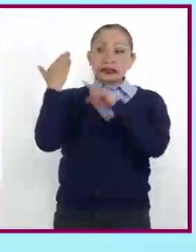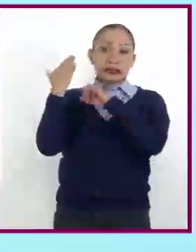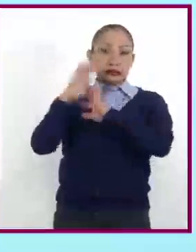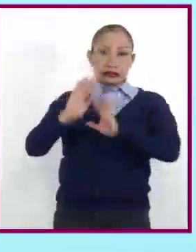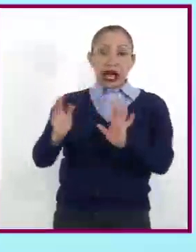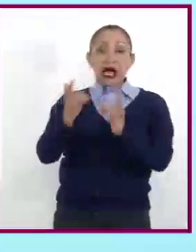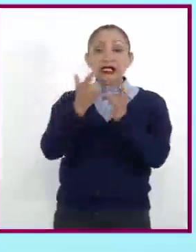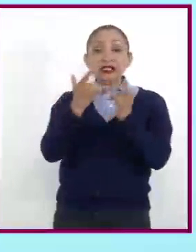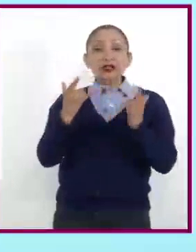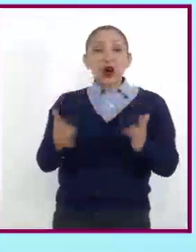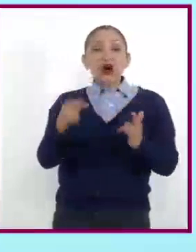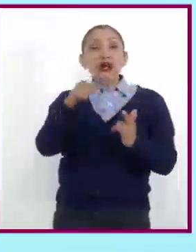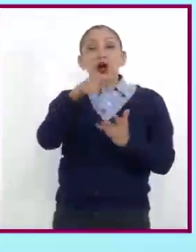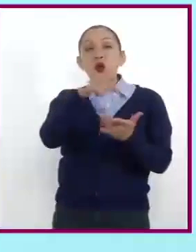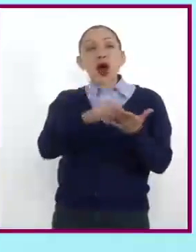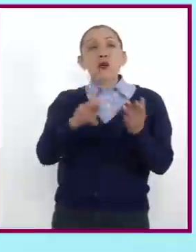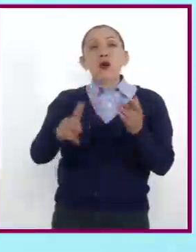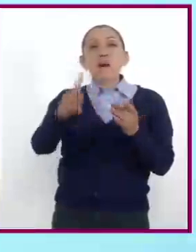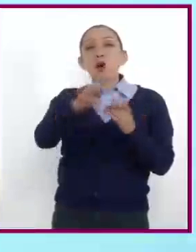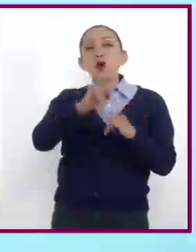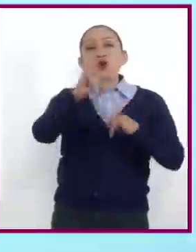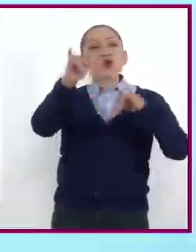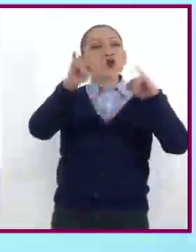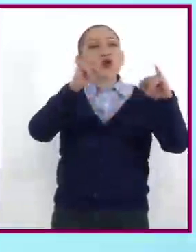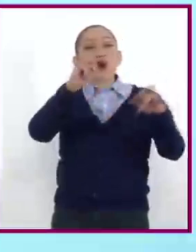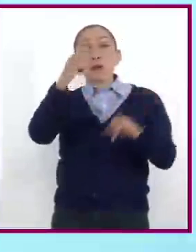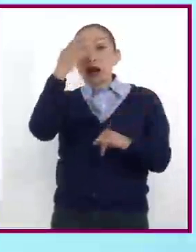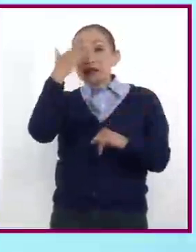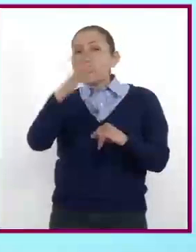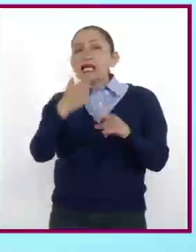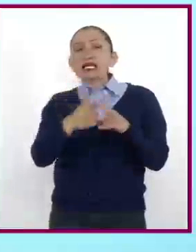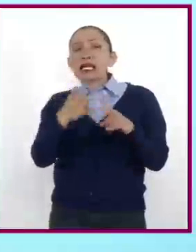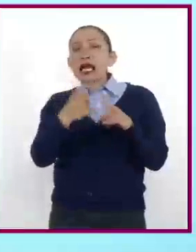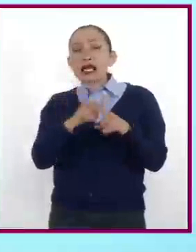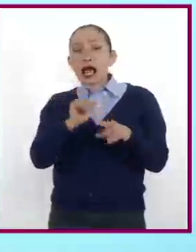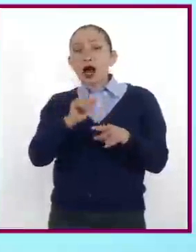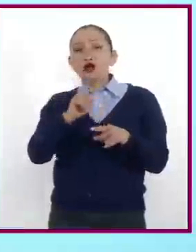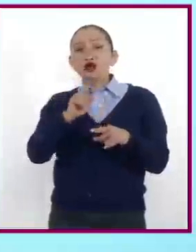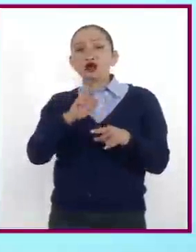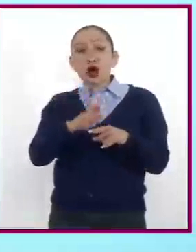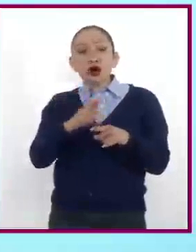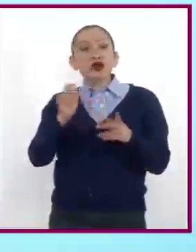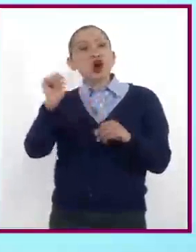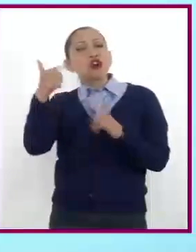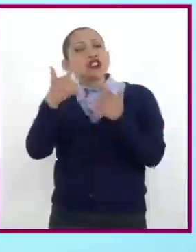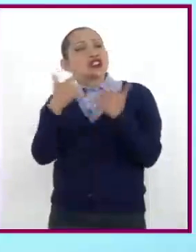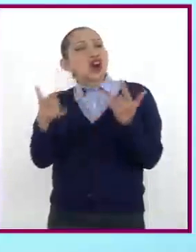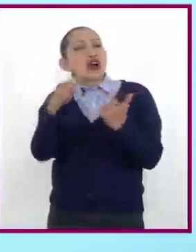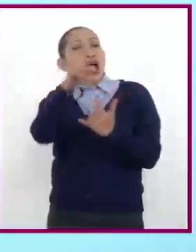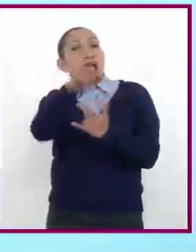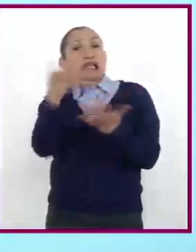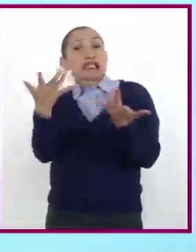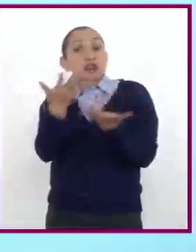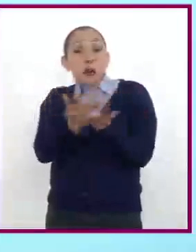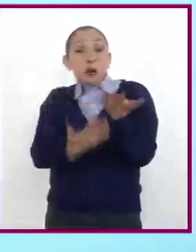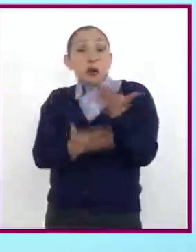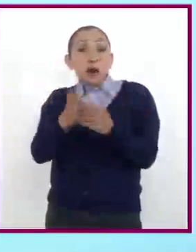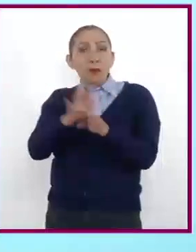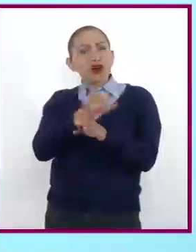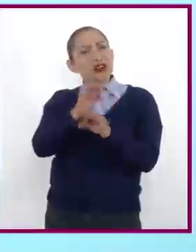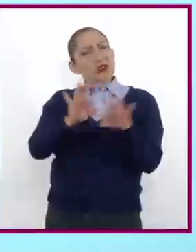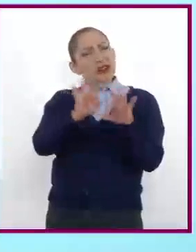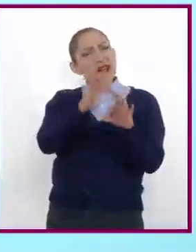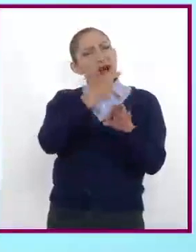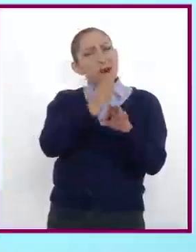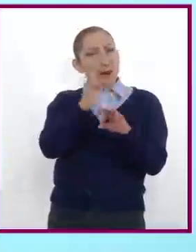que las historias se ubican en zonas rurales. Para saber quién era el autor qué otras historias recopiló y por qué era tan